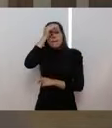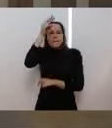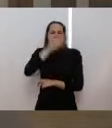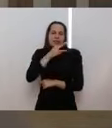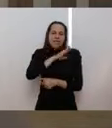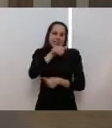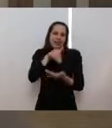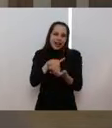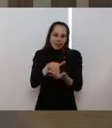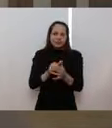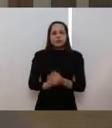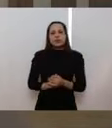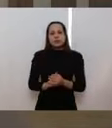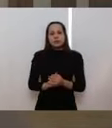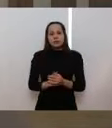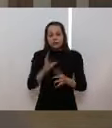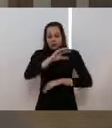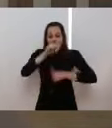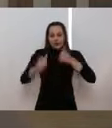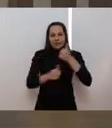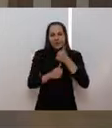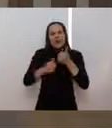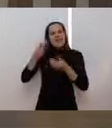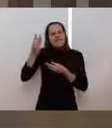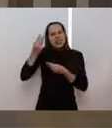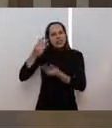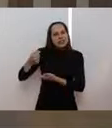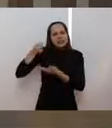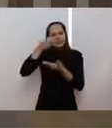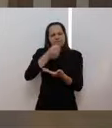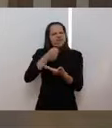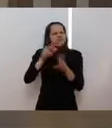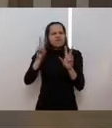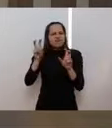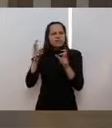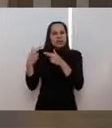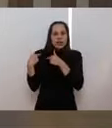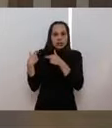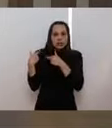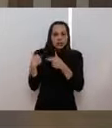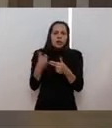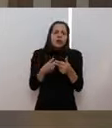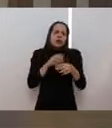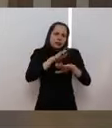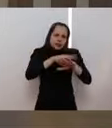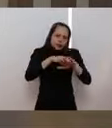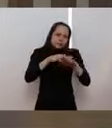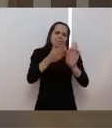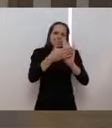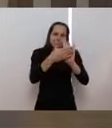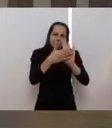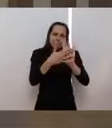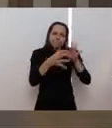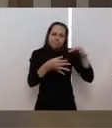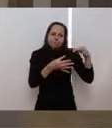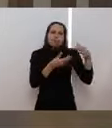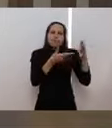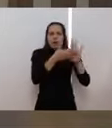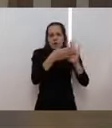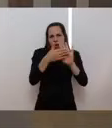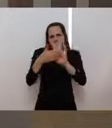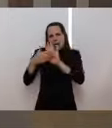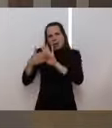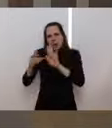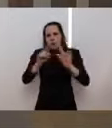la subdirección de finanzas es la encargada de dar el soporte financiero a cada uno de los diferentes planes